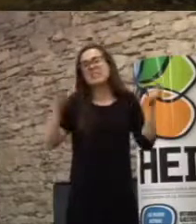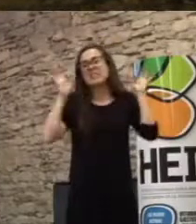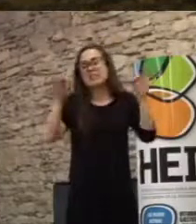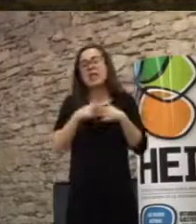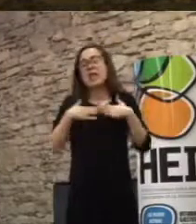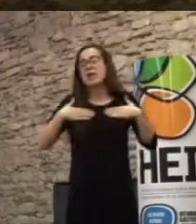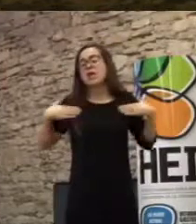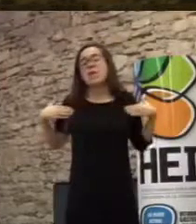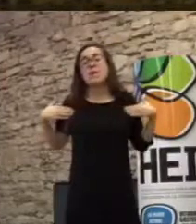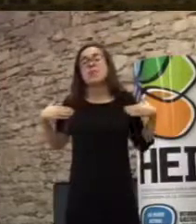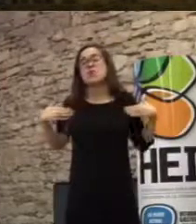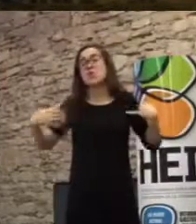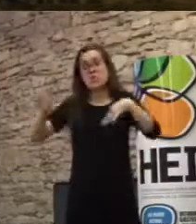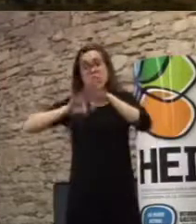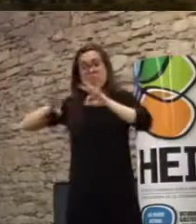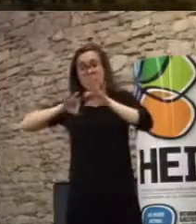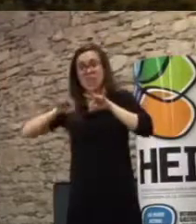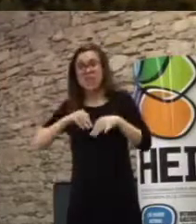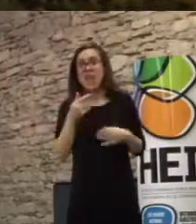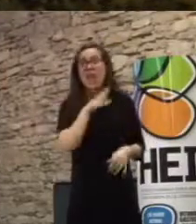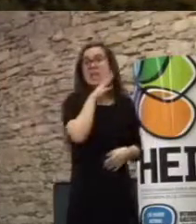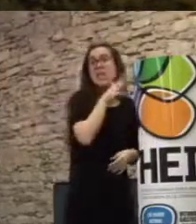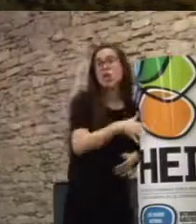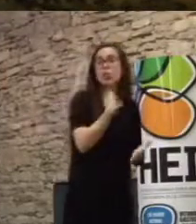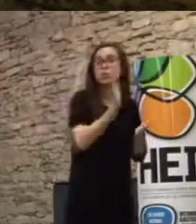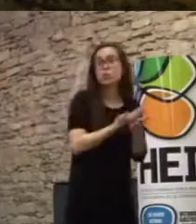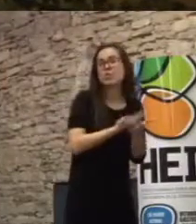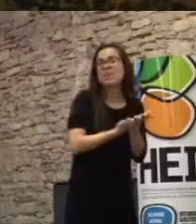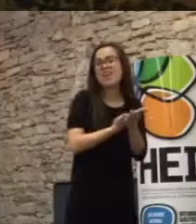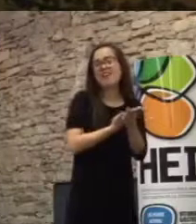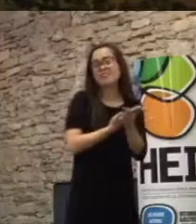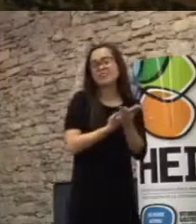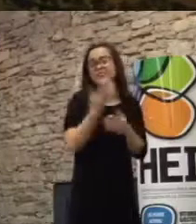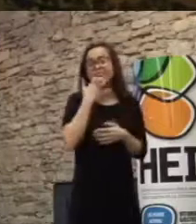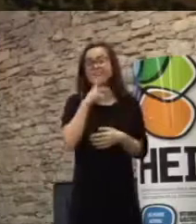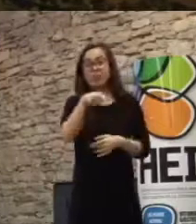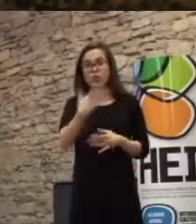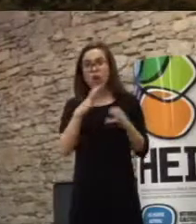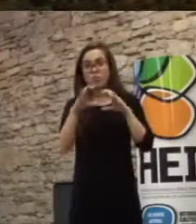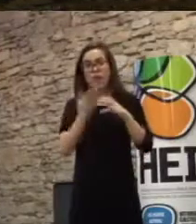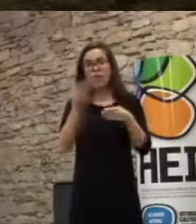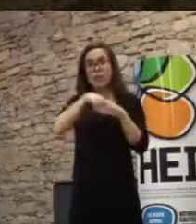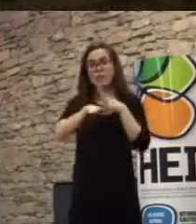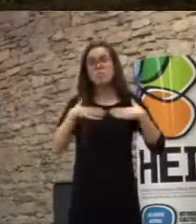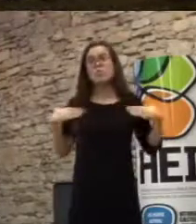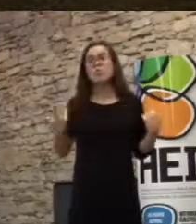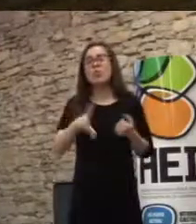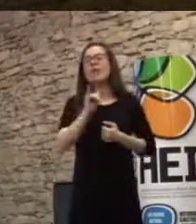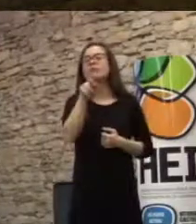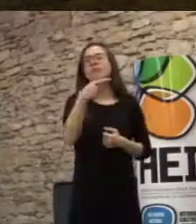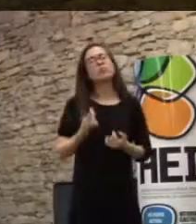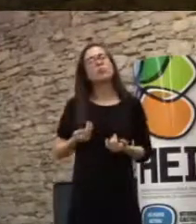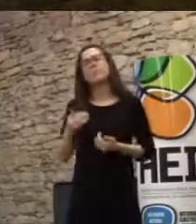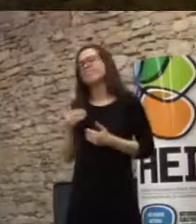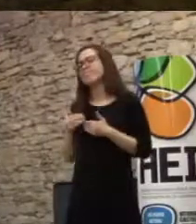decide la razón justifica por lo tanto si tú metes emoción en a tu forma de comunicarte vas a llegar mucho mucho más lejos que si